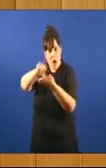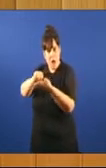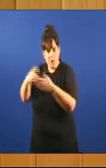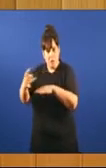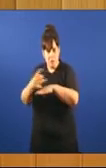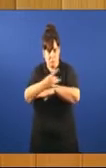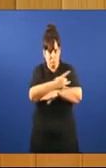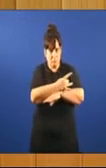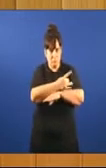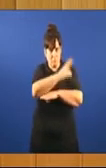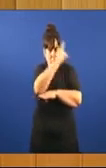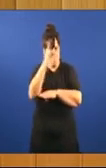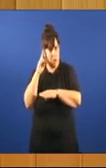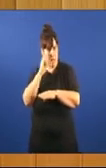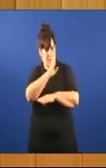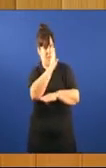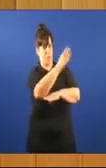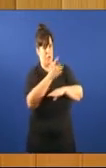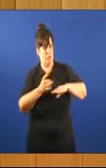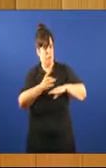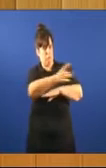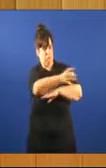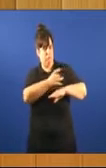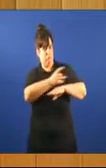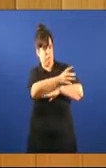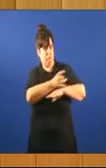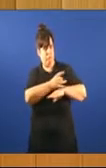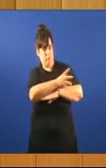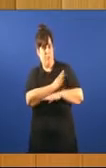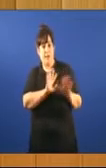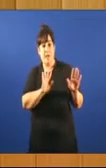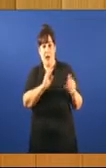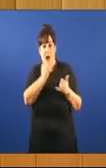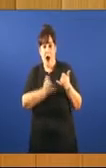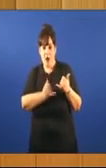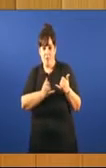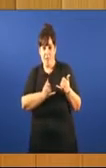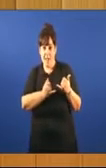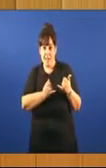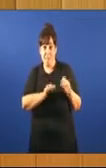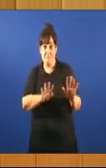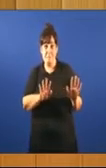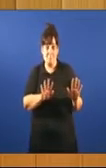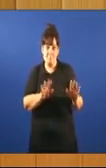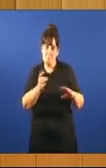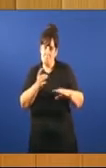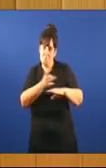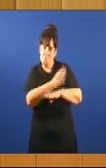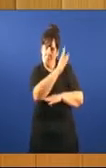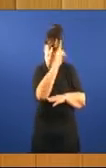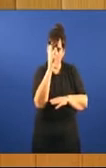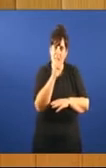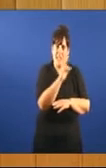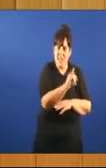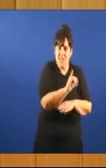Madrid, ignorando que van seguir estando moitas delas incomunicadas entre sí. E logo di que non